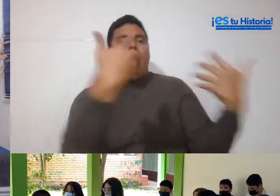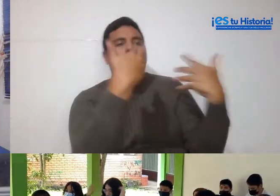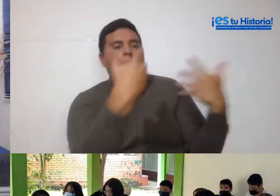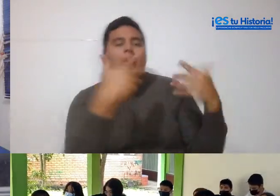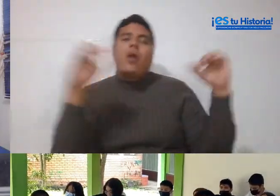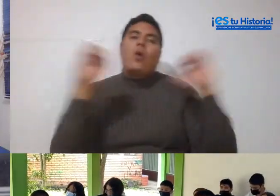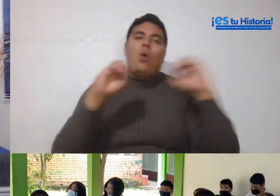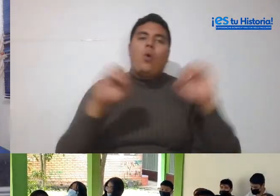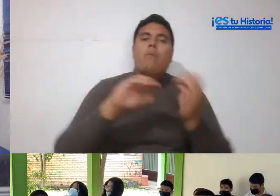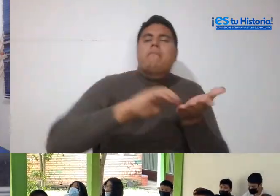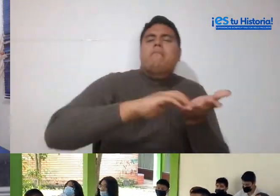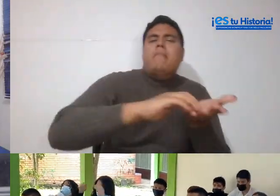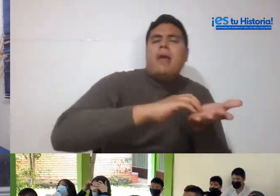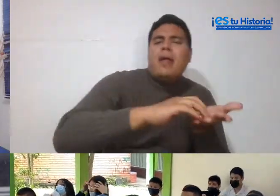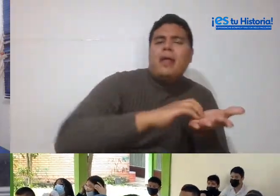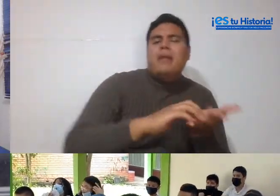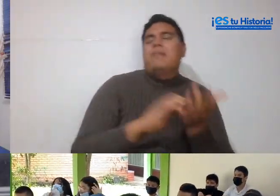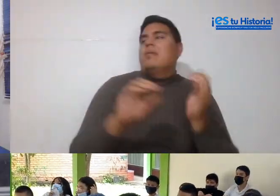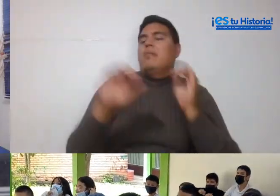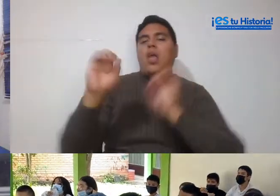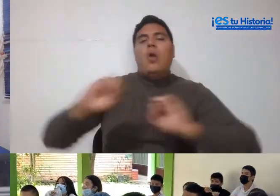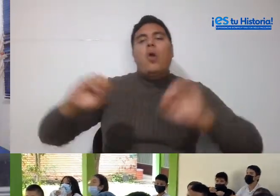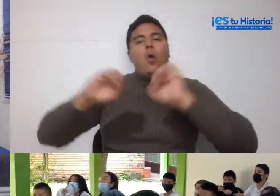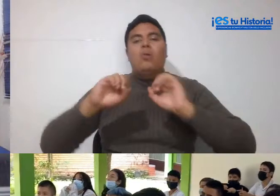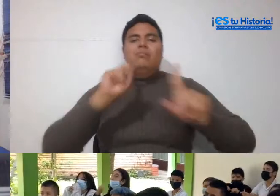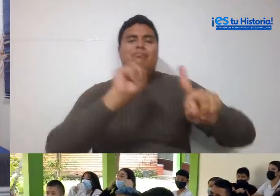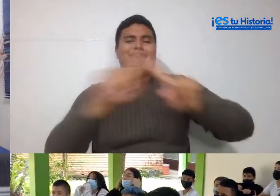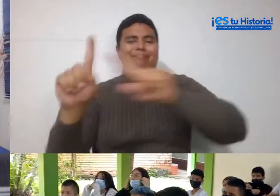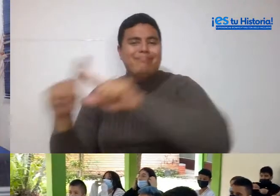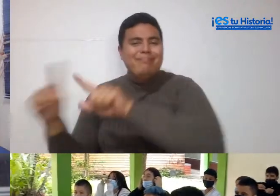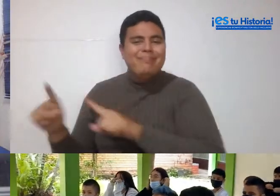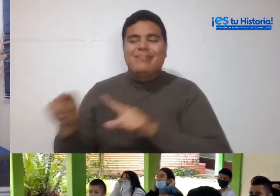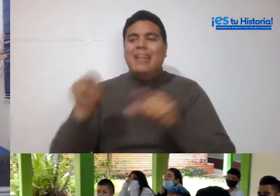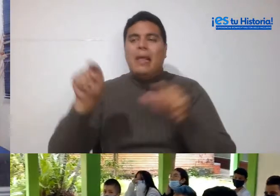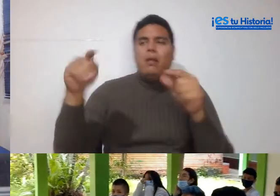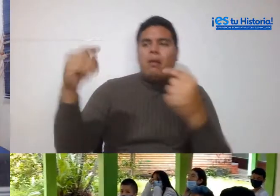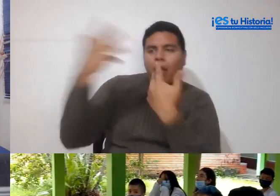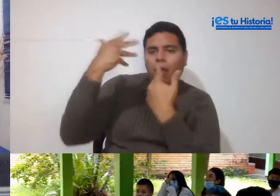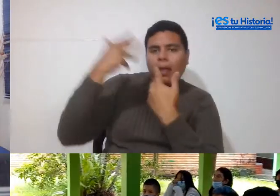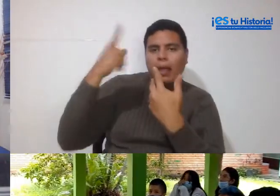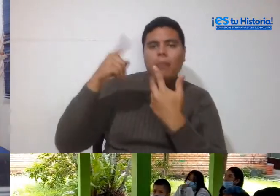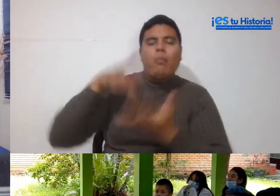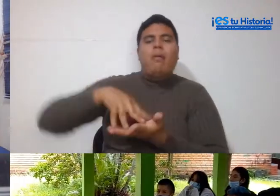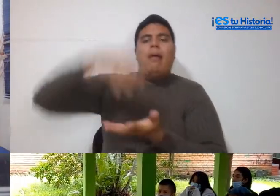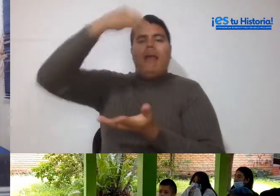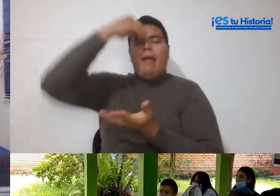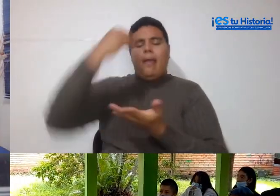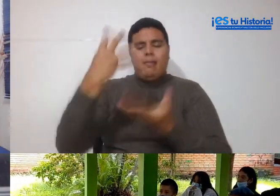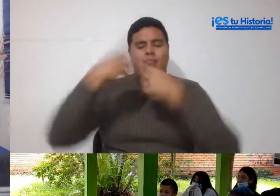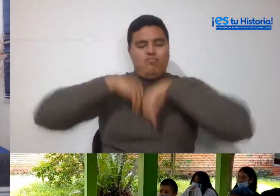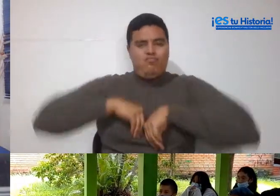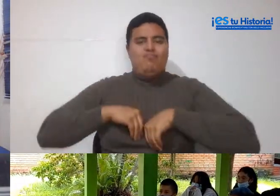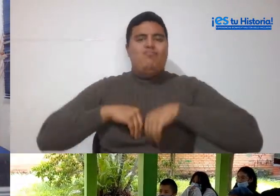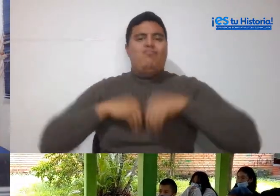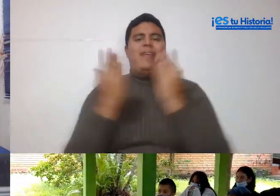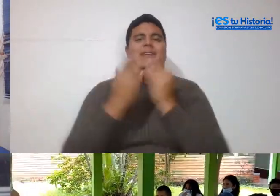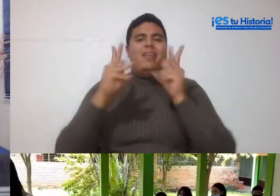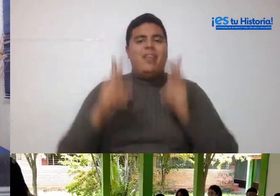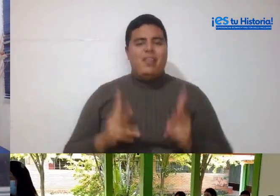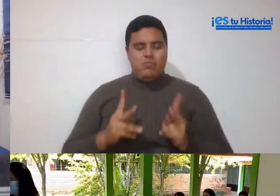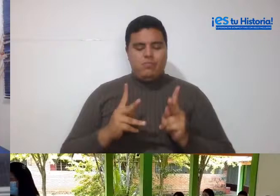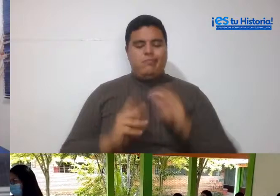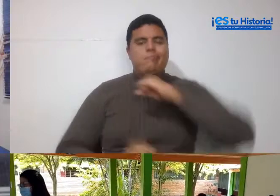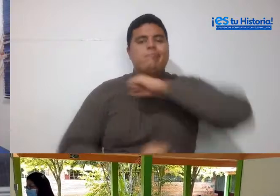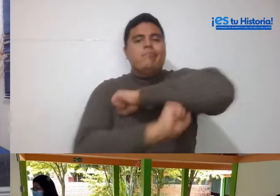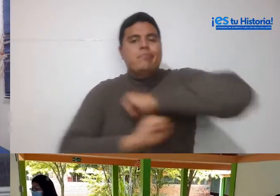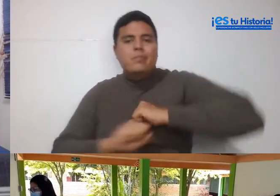sistemas, podemos aprender más, que nos complementa como estudiantes y a nivel personal, por supuesto, también. ¿Qué has aprendido